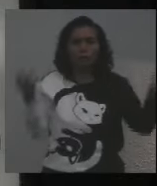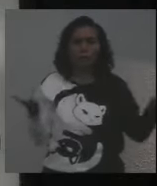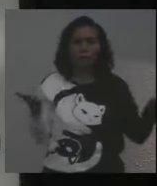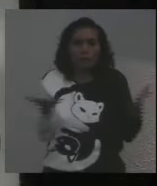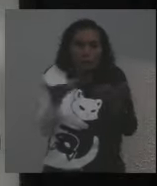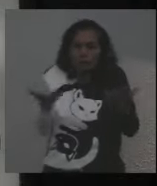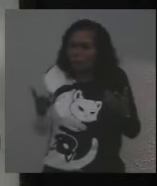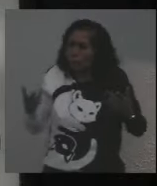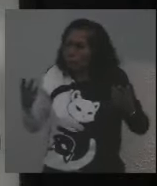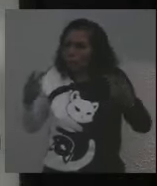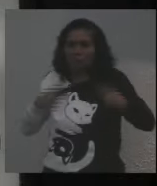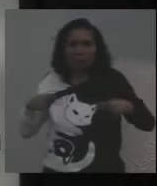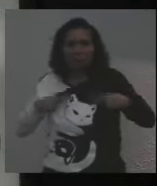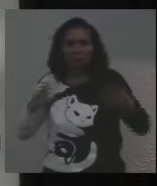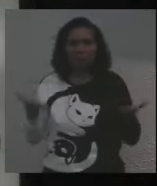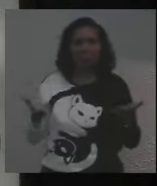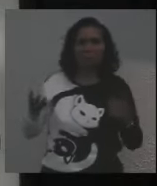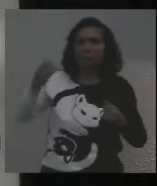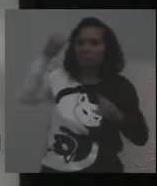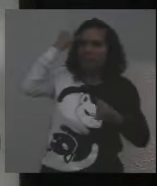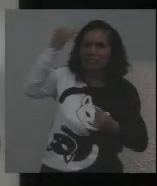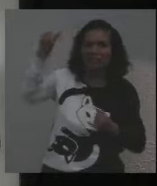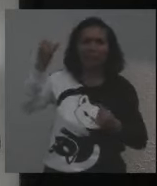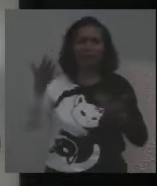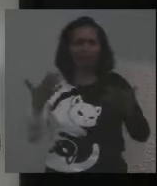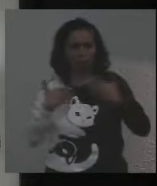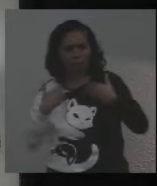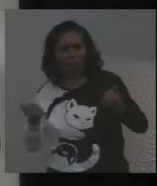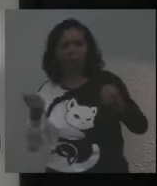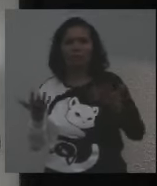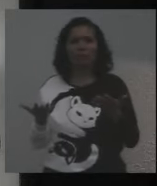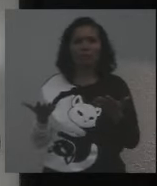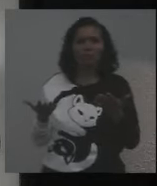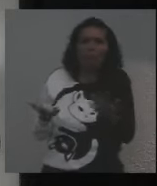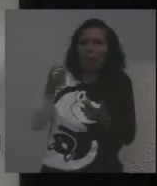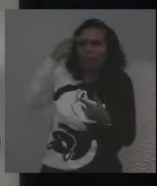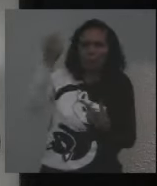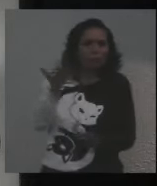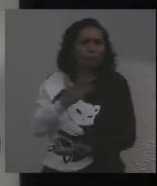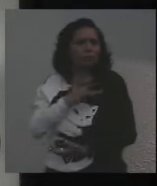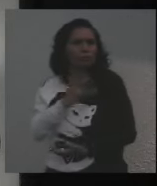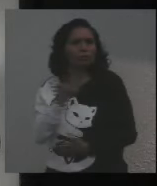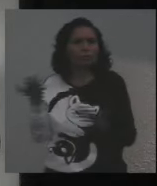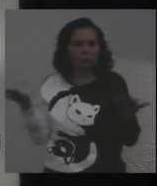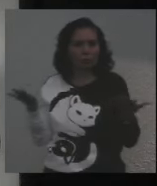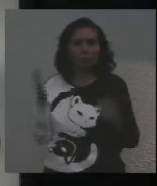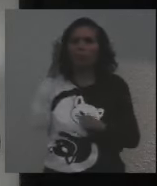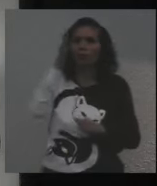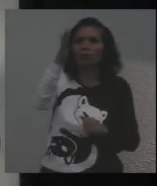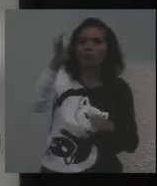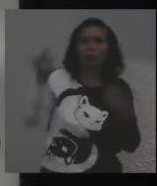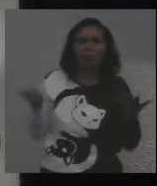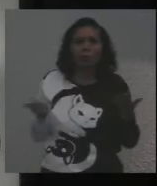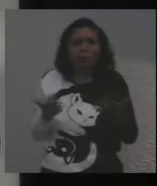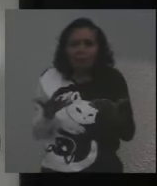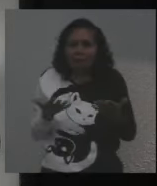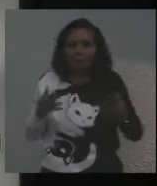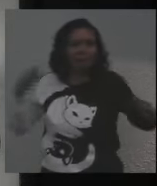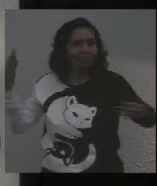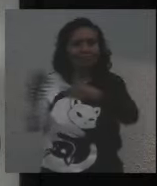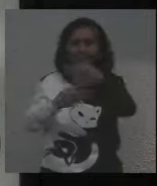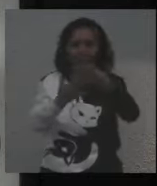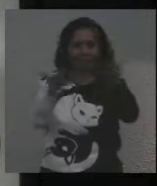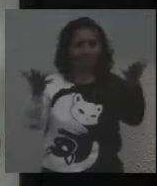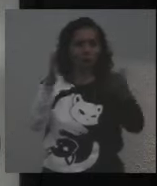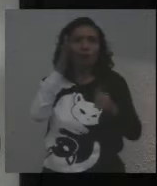caben diferentes modos de pensar de comprender diferentes modos de sentir un futuro que es de todas